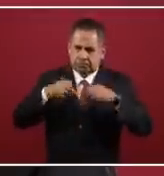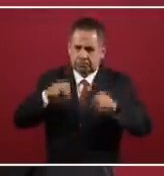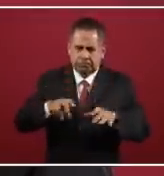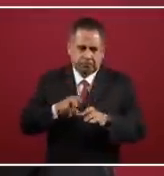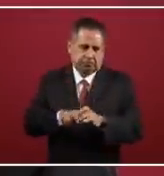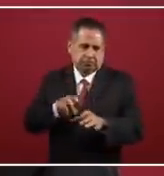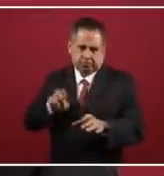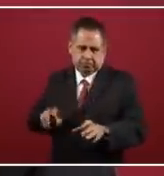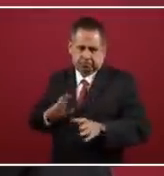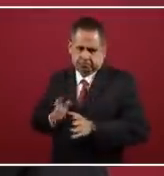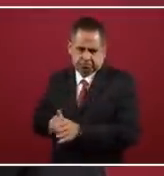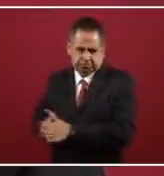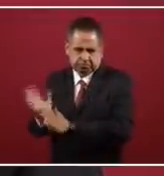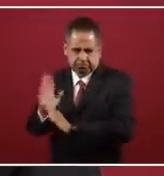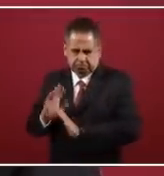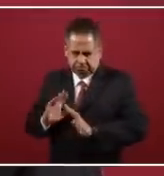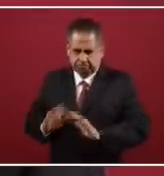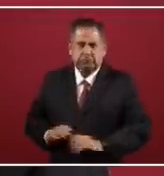porque